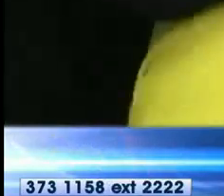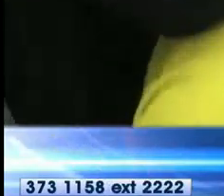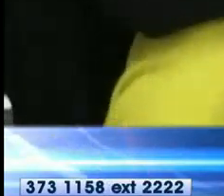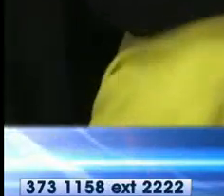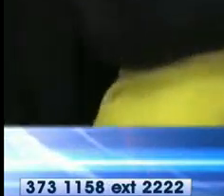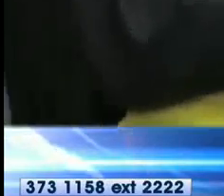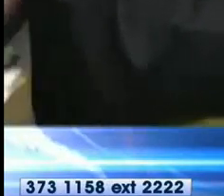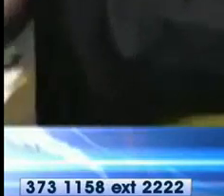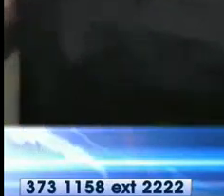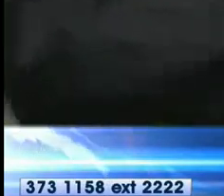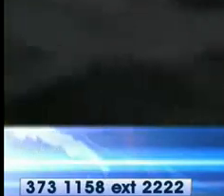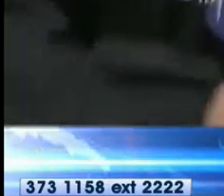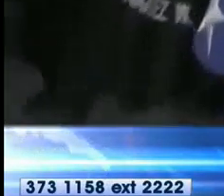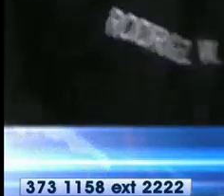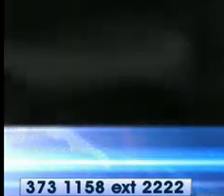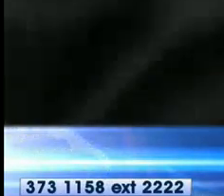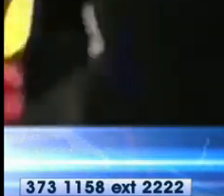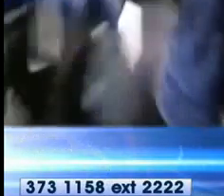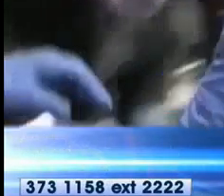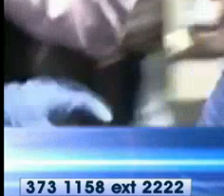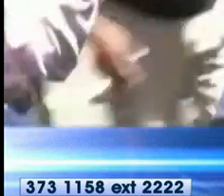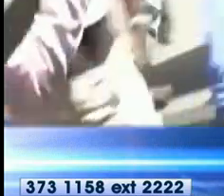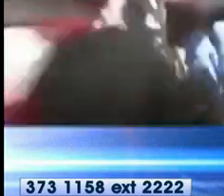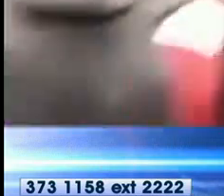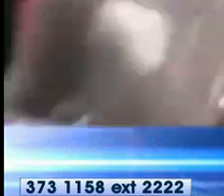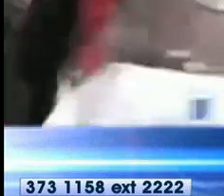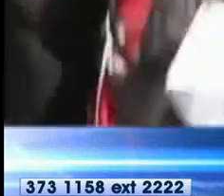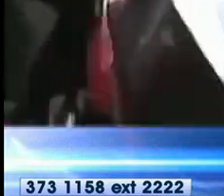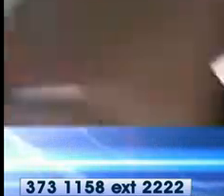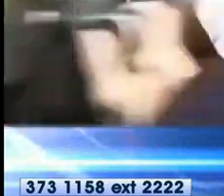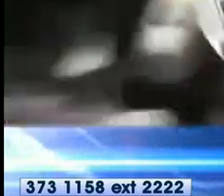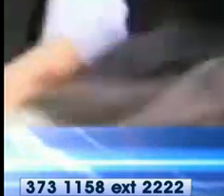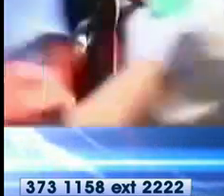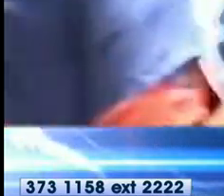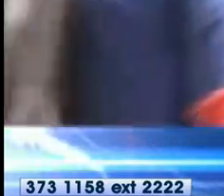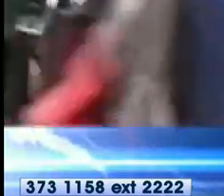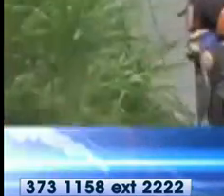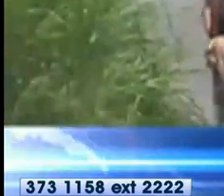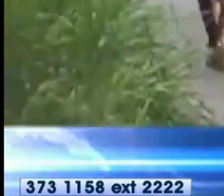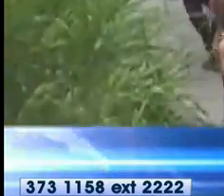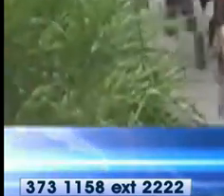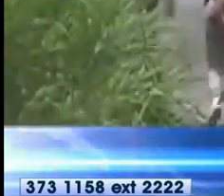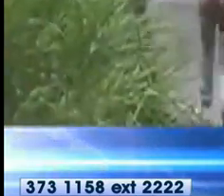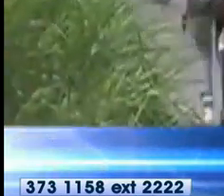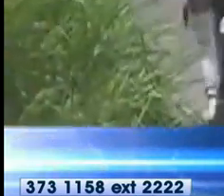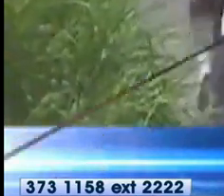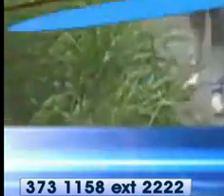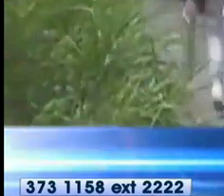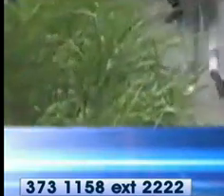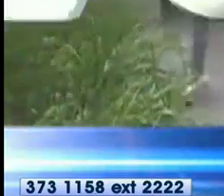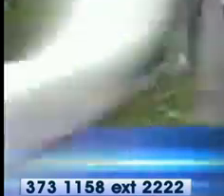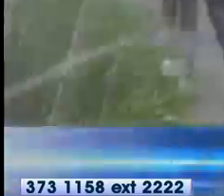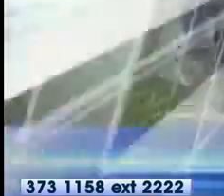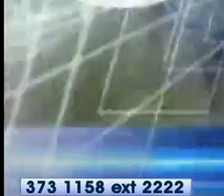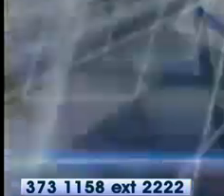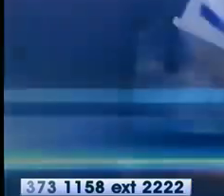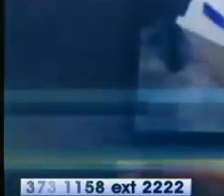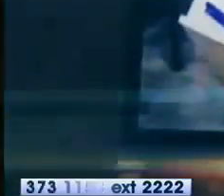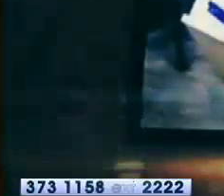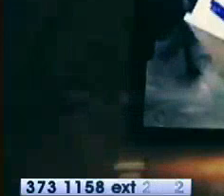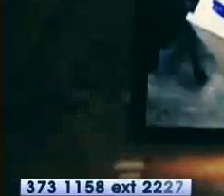Así empieza la noticia, emisión estelar.